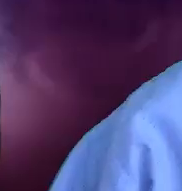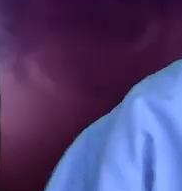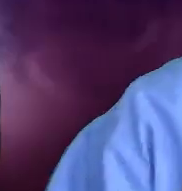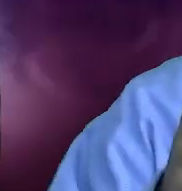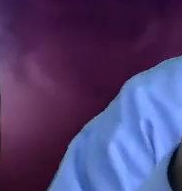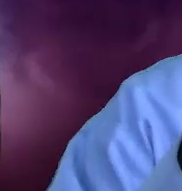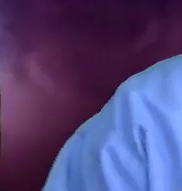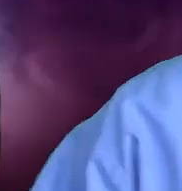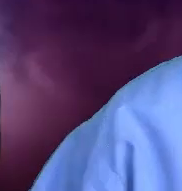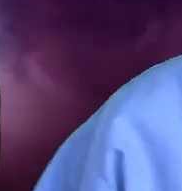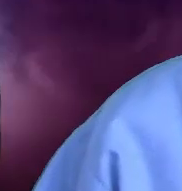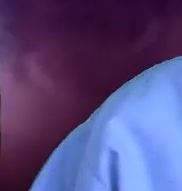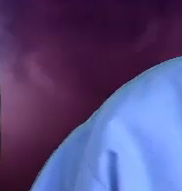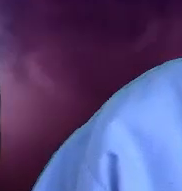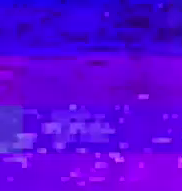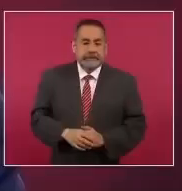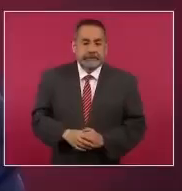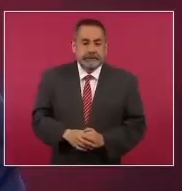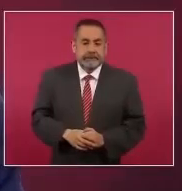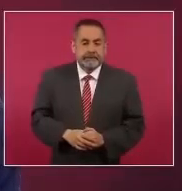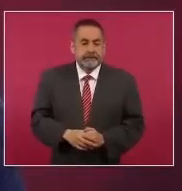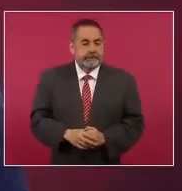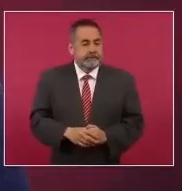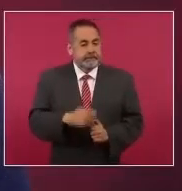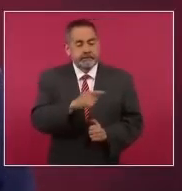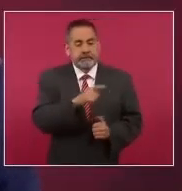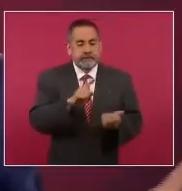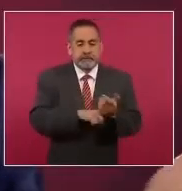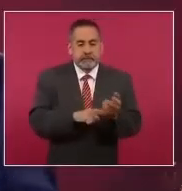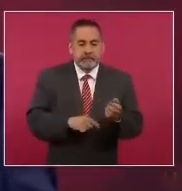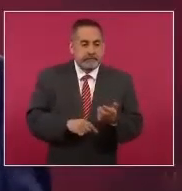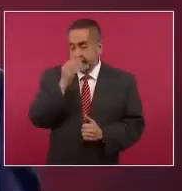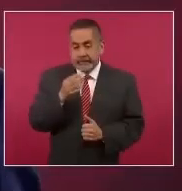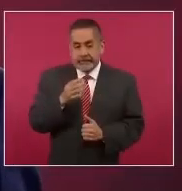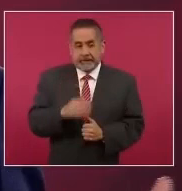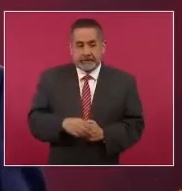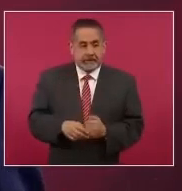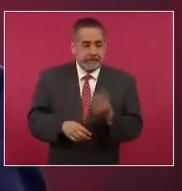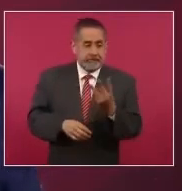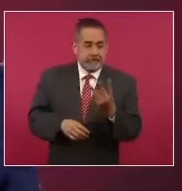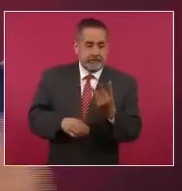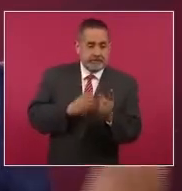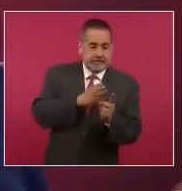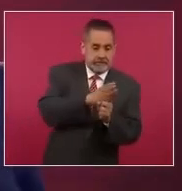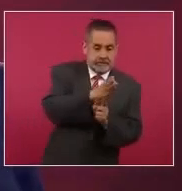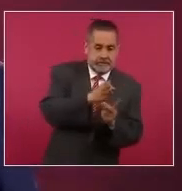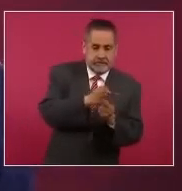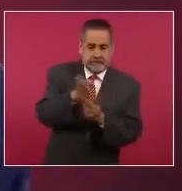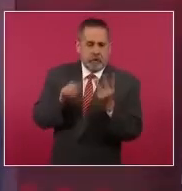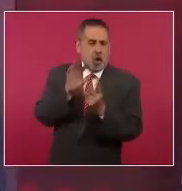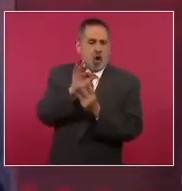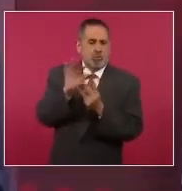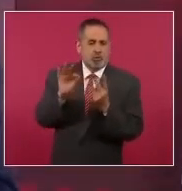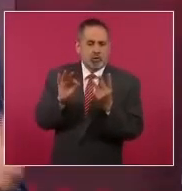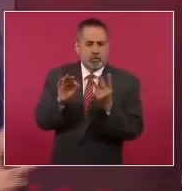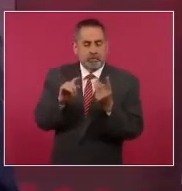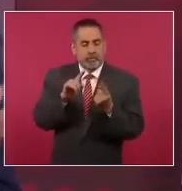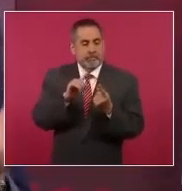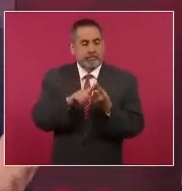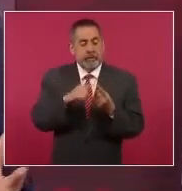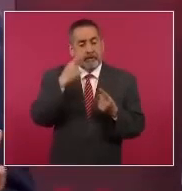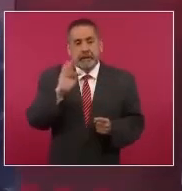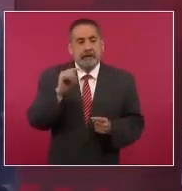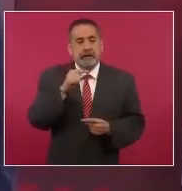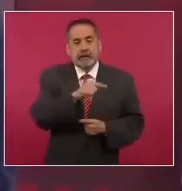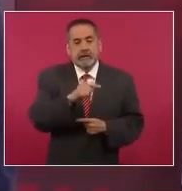aquí el momento de su diarrea verbal hay solo tres posibilidades puede ser que haya otras una que